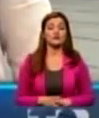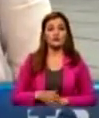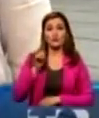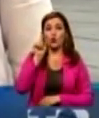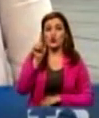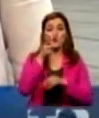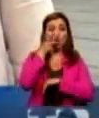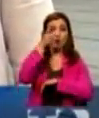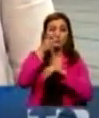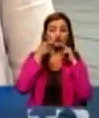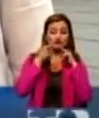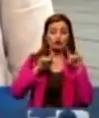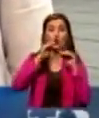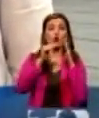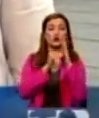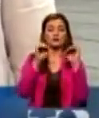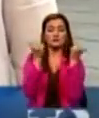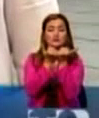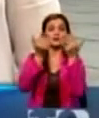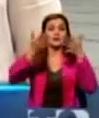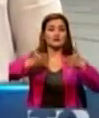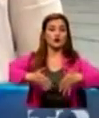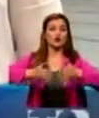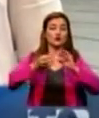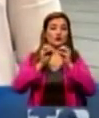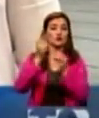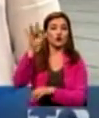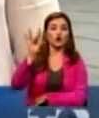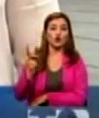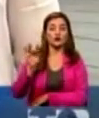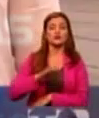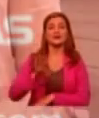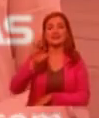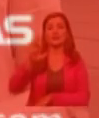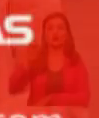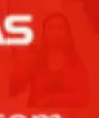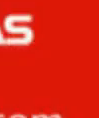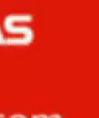Solo una se hizo pública y es en contra del asambleísta por Pachacutic, Tito Puanchir.